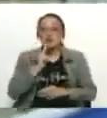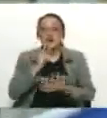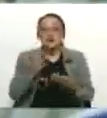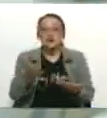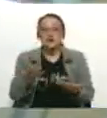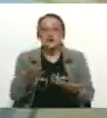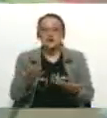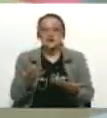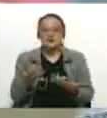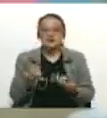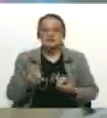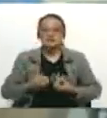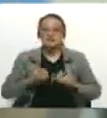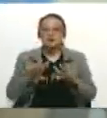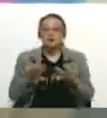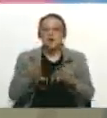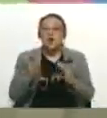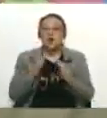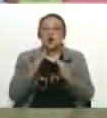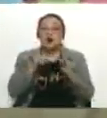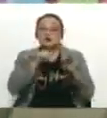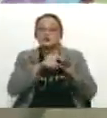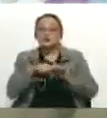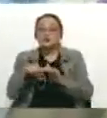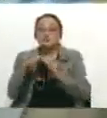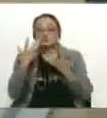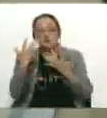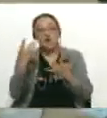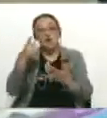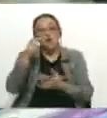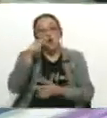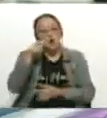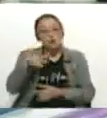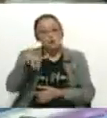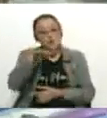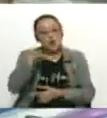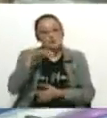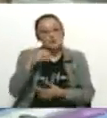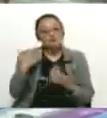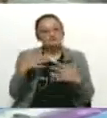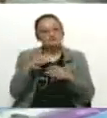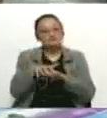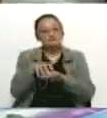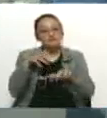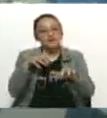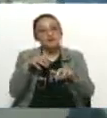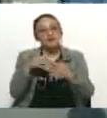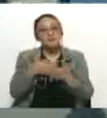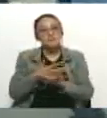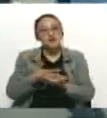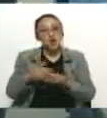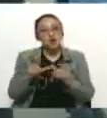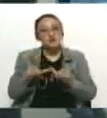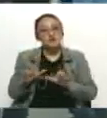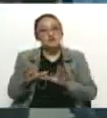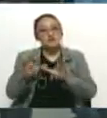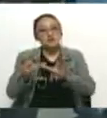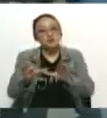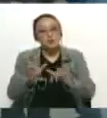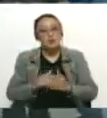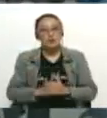por colocar en los hogares de Venezuela, ante los ojos de nuestro pueblo, miles y miles y miles y miles, millones de títulos. Así